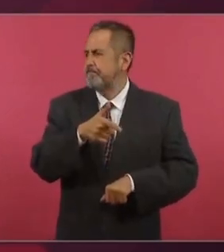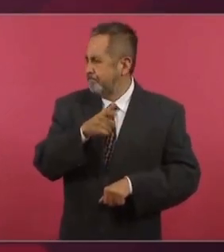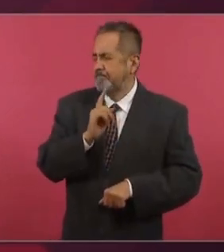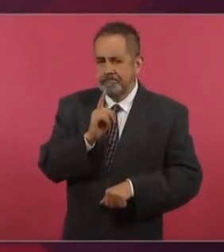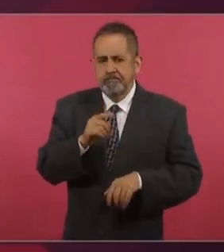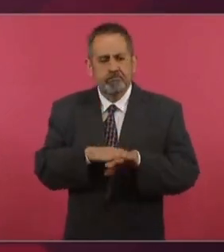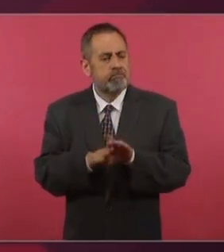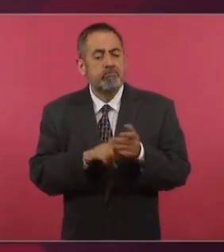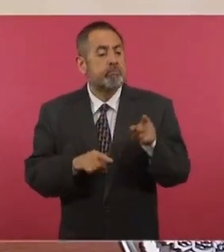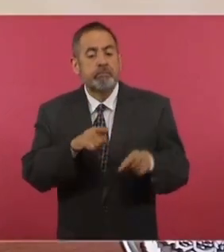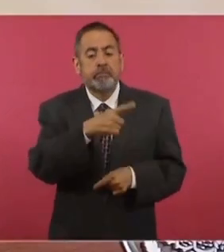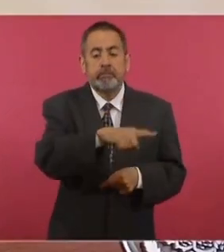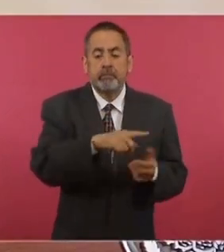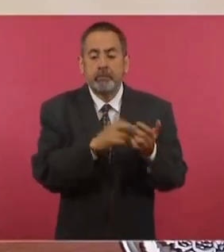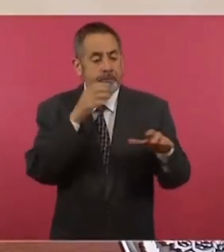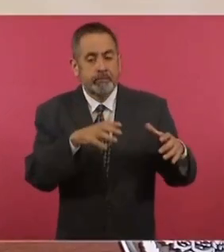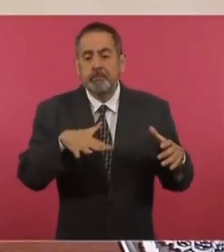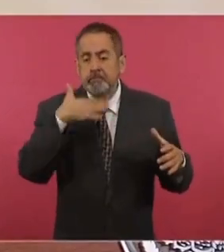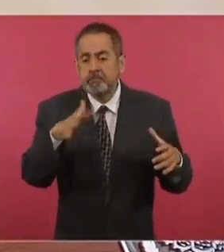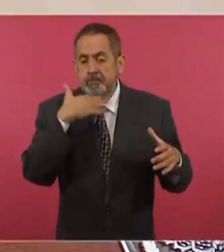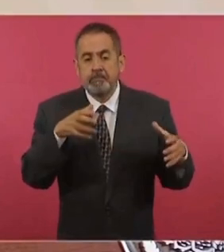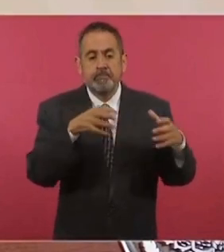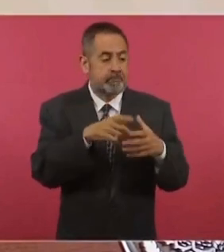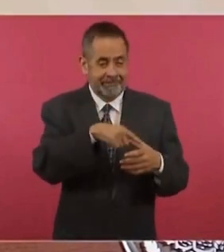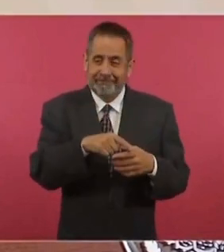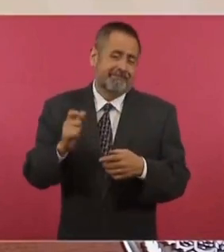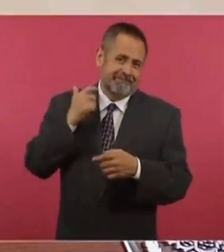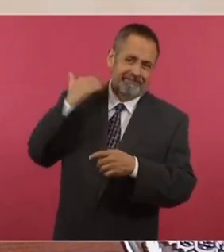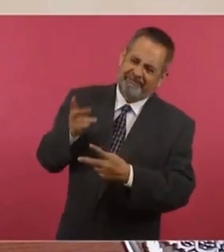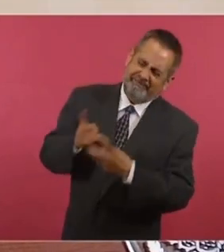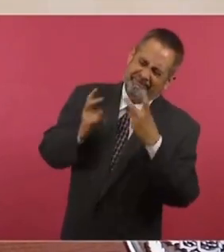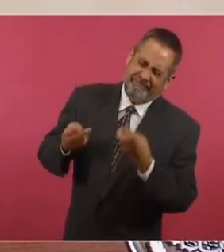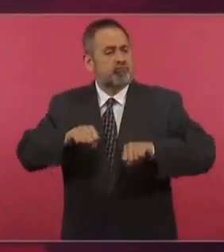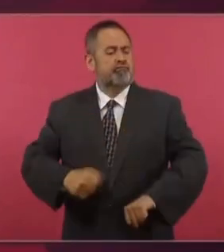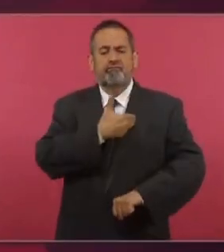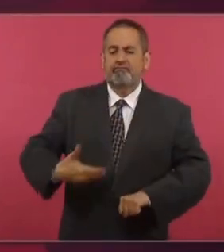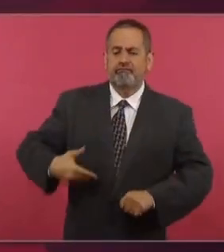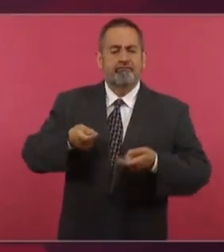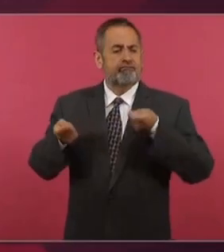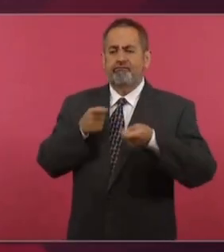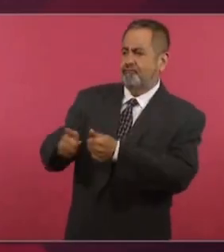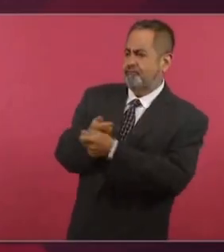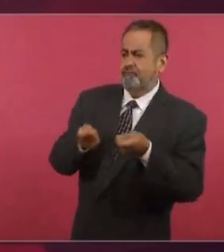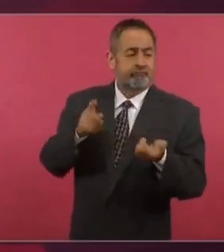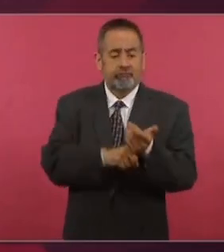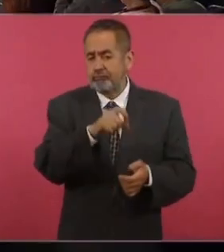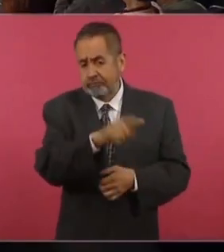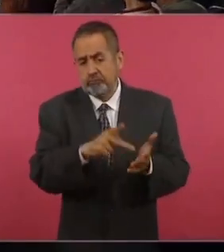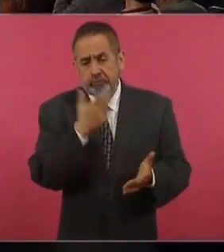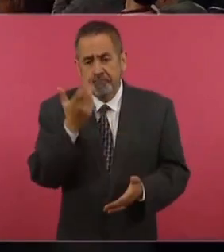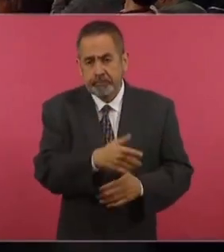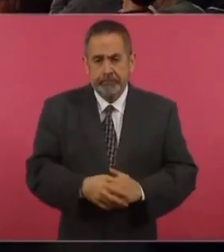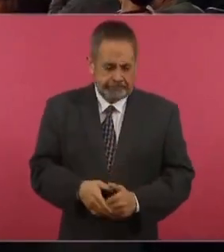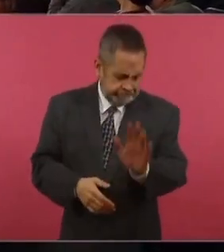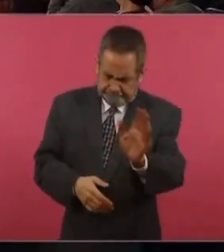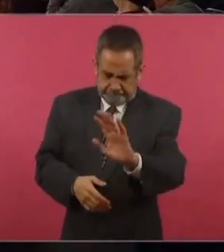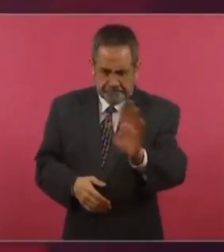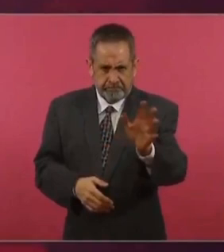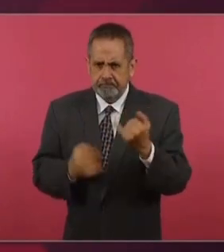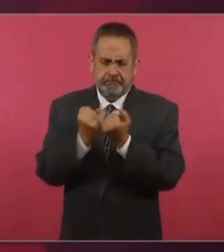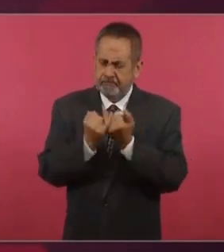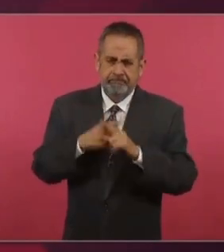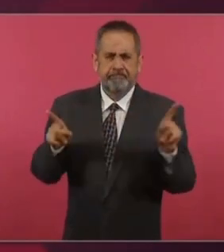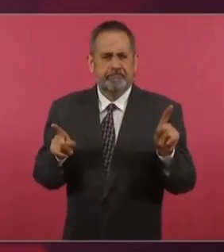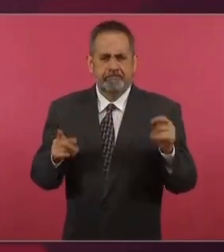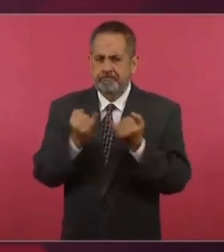de que quieren los corruptos, los que saquearon a México, regresar a hacer lo mismo. No, no, no, no, no, no somos